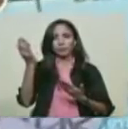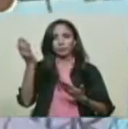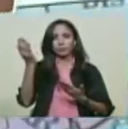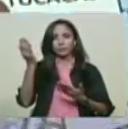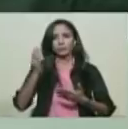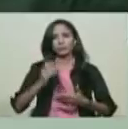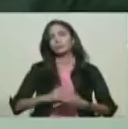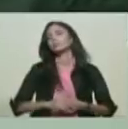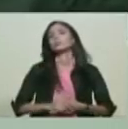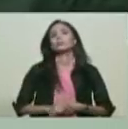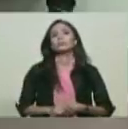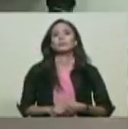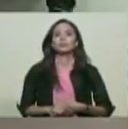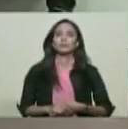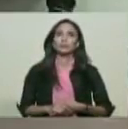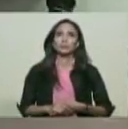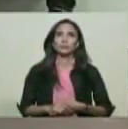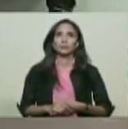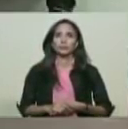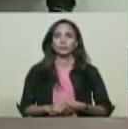Tucaca.